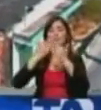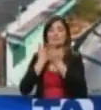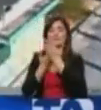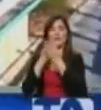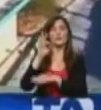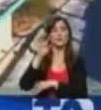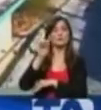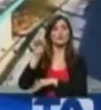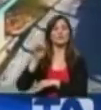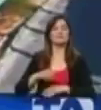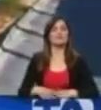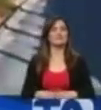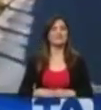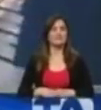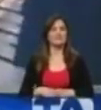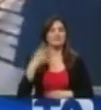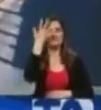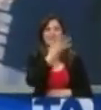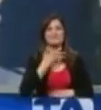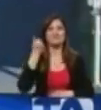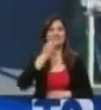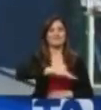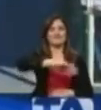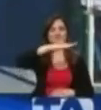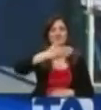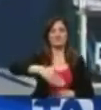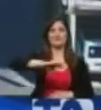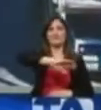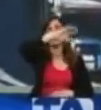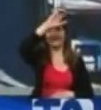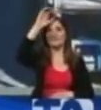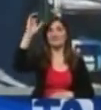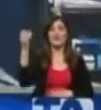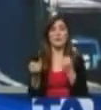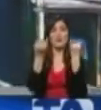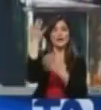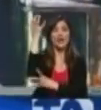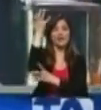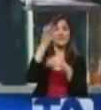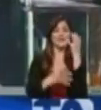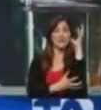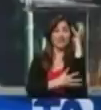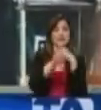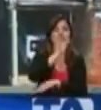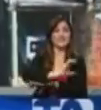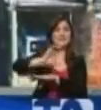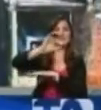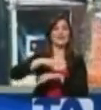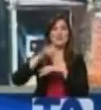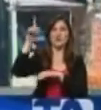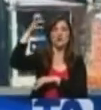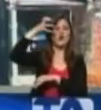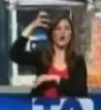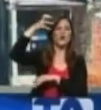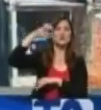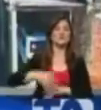ECU 911. Bastante bonito, las montañas, el cielo, el verde de todos los campos que nos regalan esta mañana. Y bastante soleado